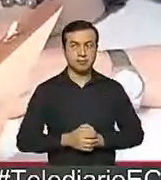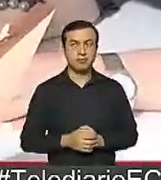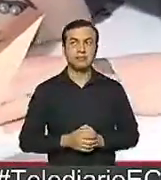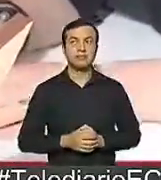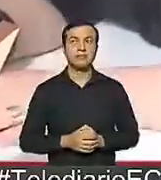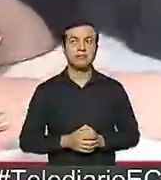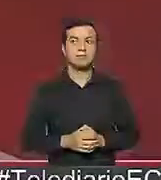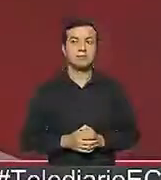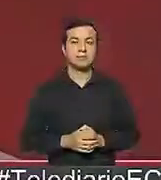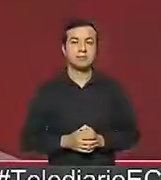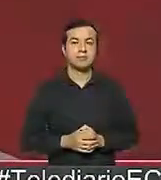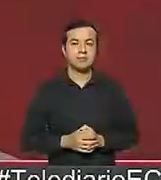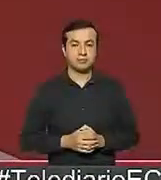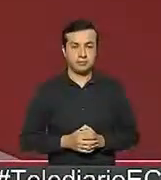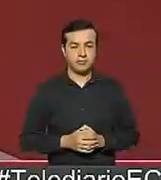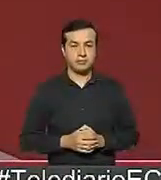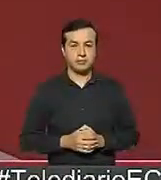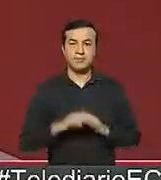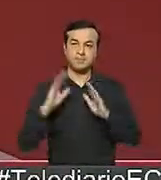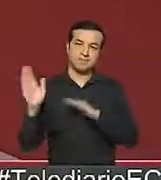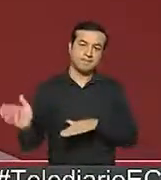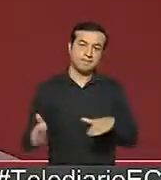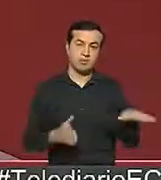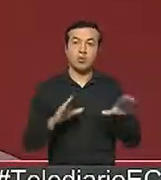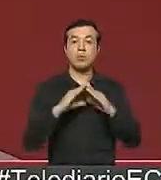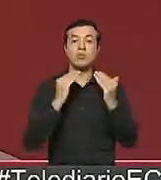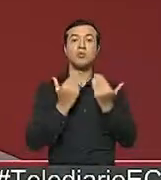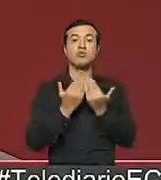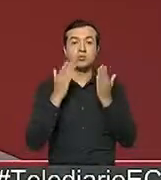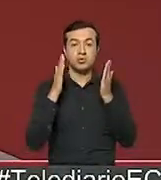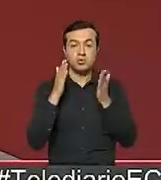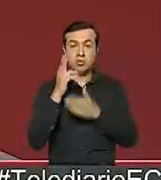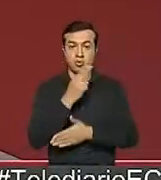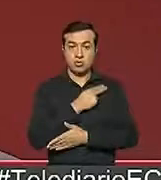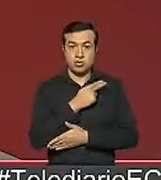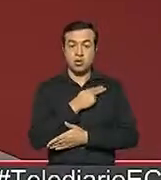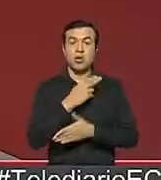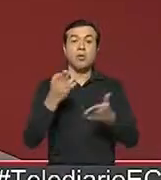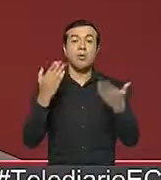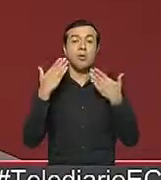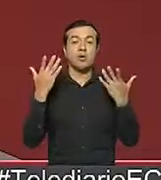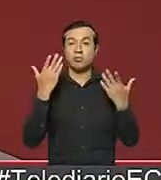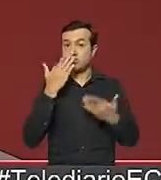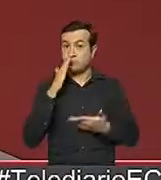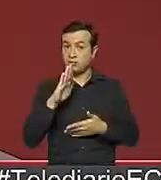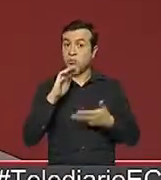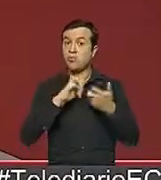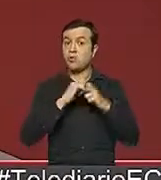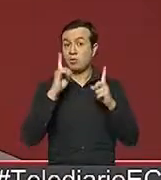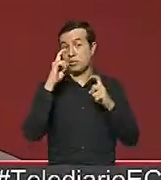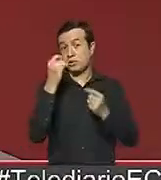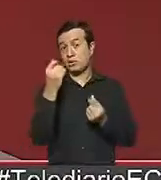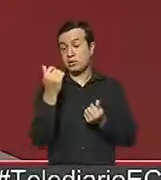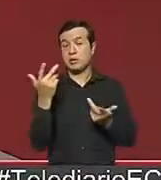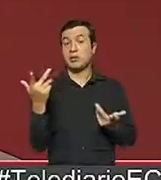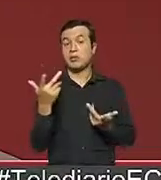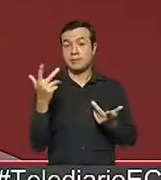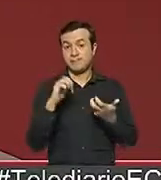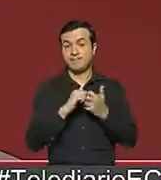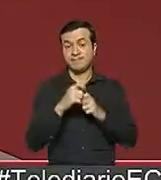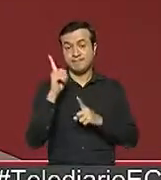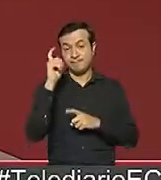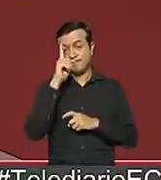Medios Públicos. Y en otros temas, la Comisión Interventora de la Universidad de Guayaquil afronta problemas financieros para cumplir con